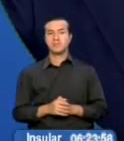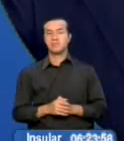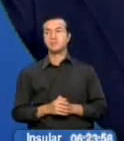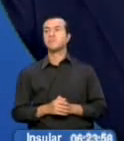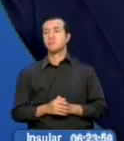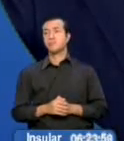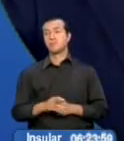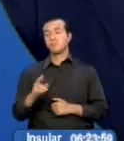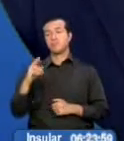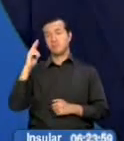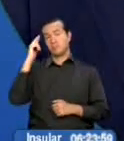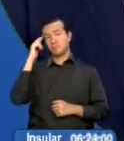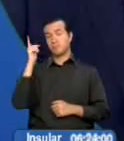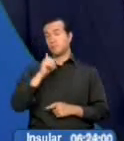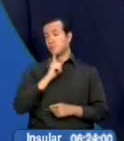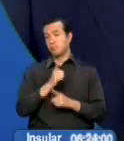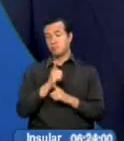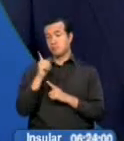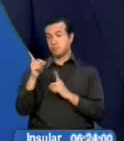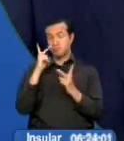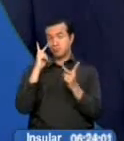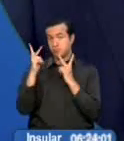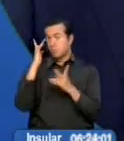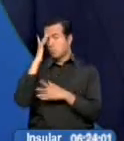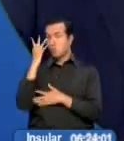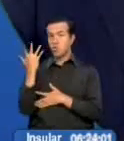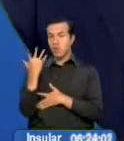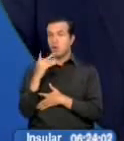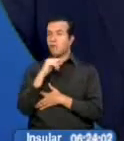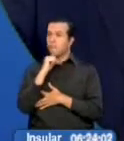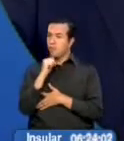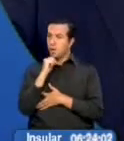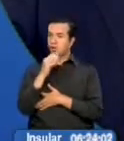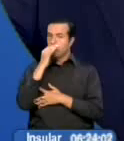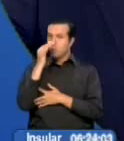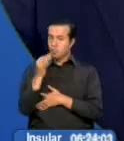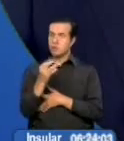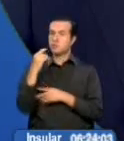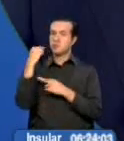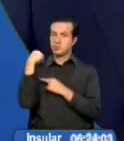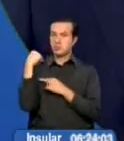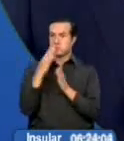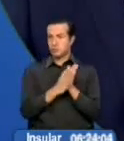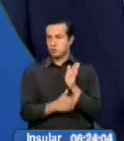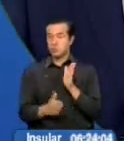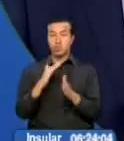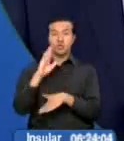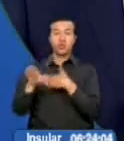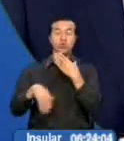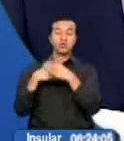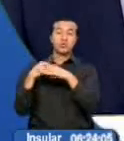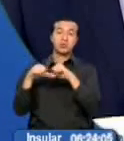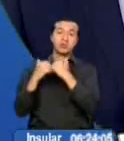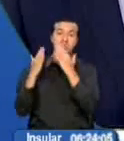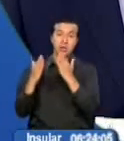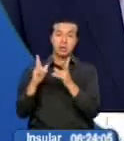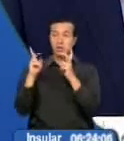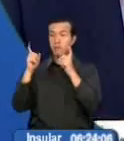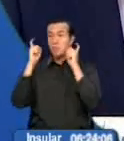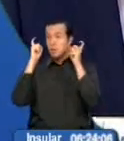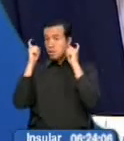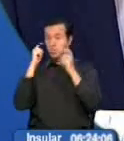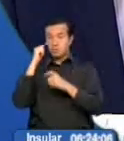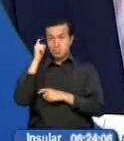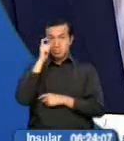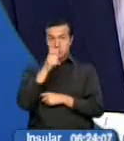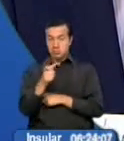Tienes razón. La percepción se da en función de que no se han cumplido con las competencias que deberían tener todos los asambleístas en cuanto a legislar y